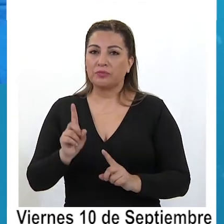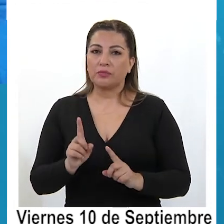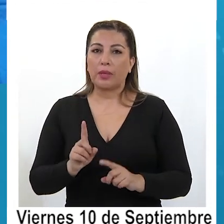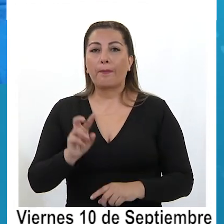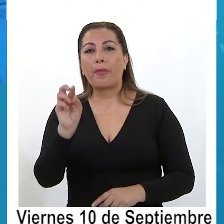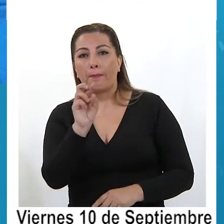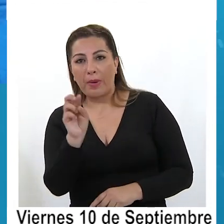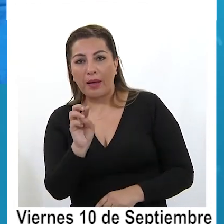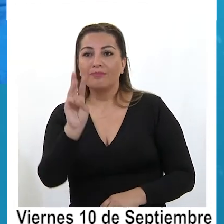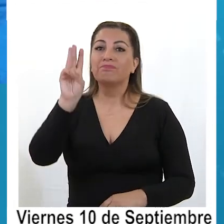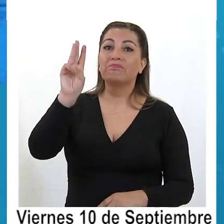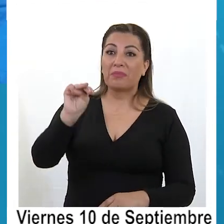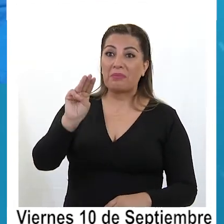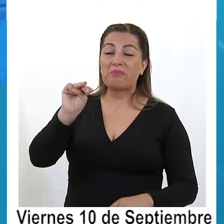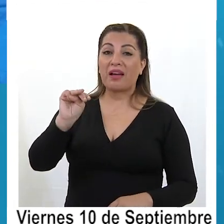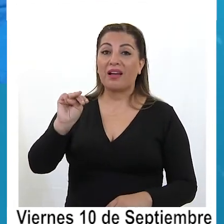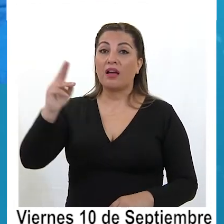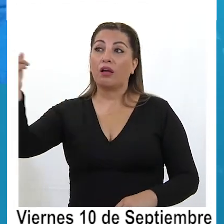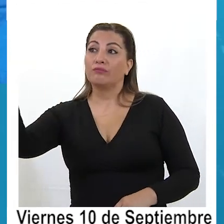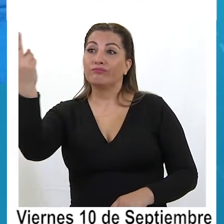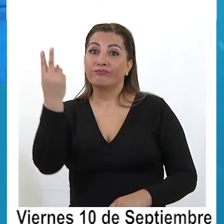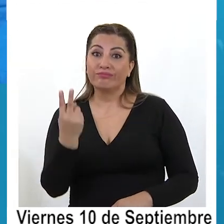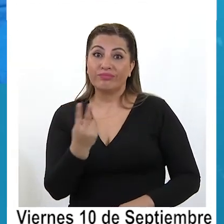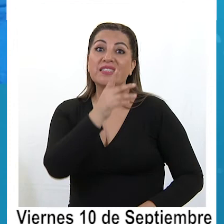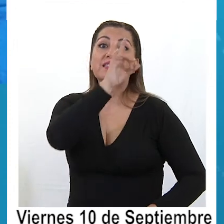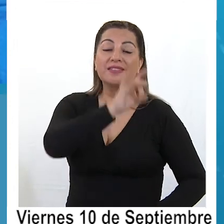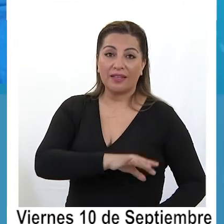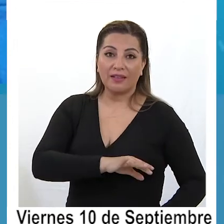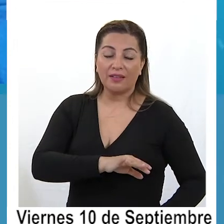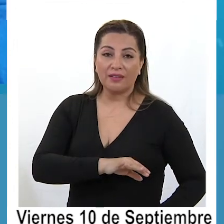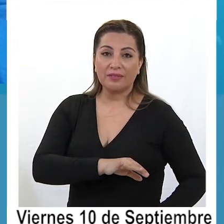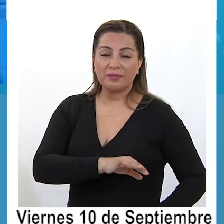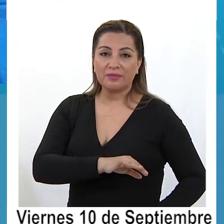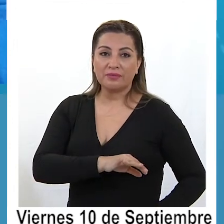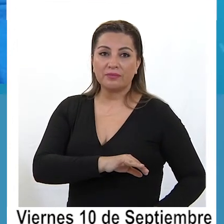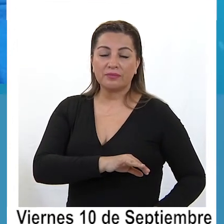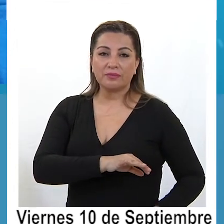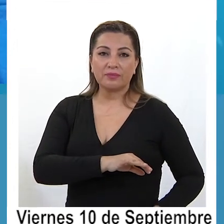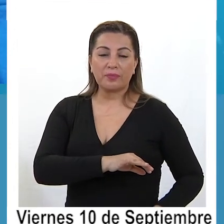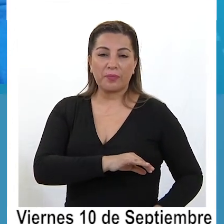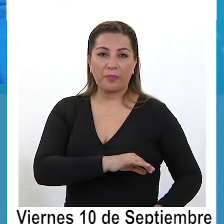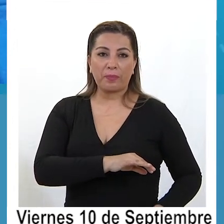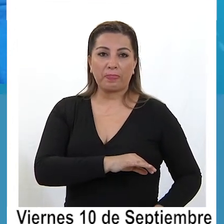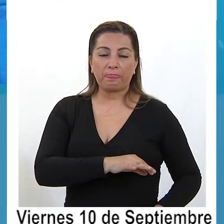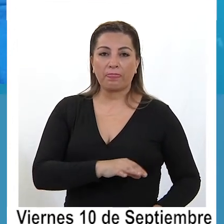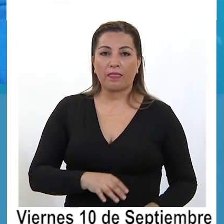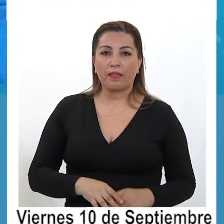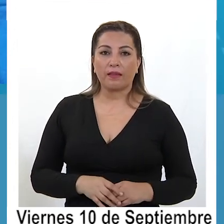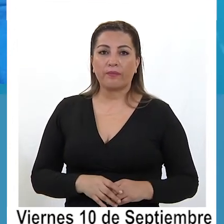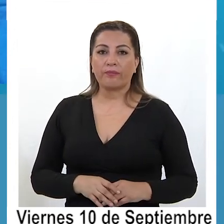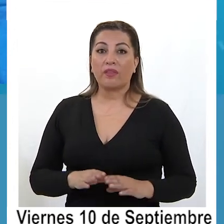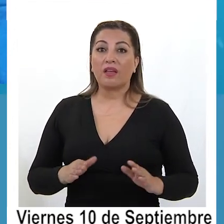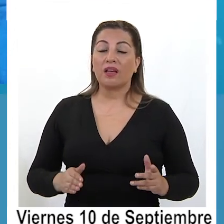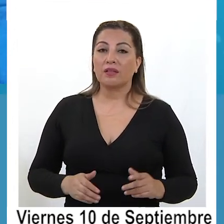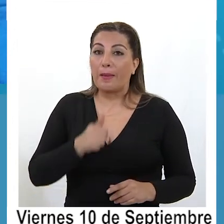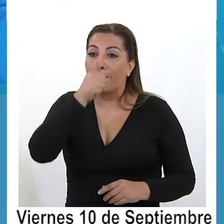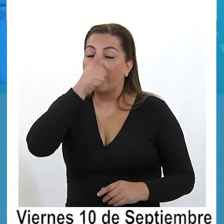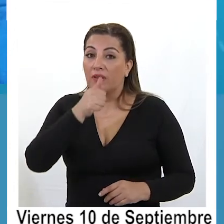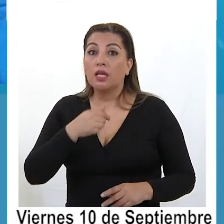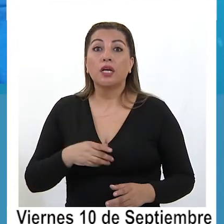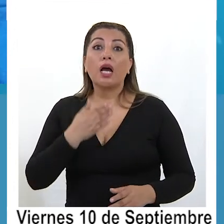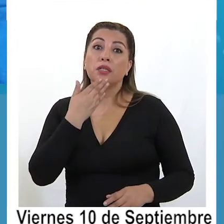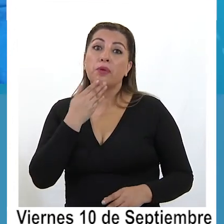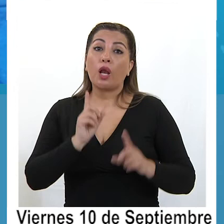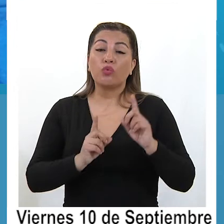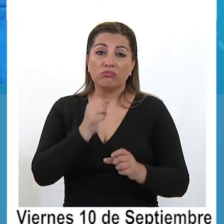vinieron los padres de estos menores o de estos niños que están en Chile. En la gran mayoría de ellos, sus padres están en condición regular y tienen trabajo en